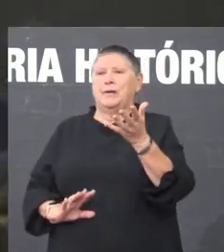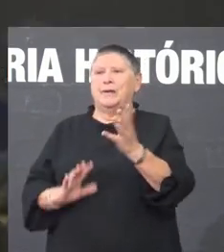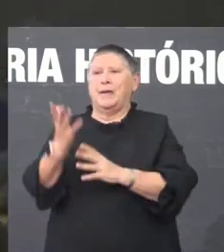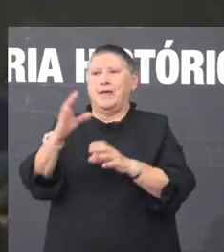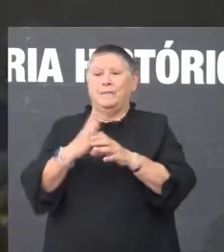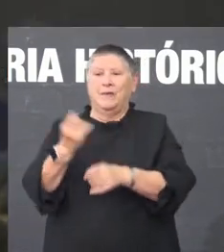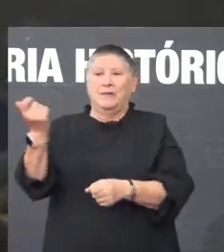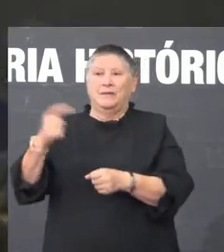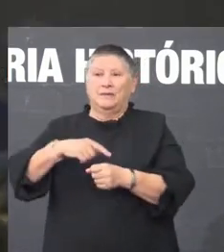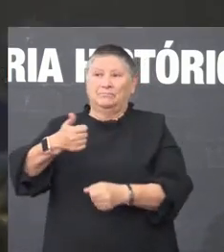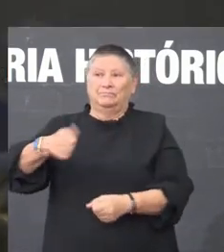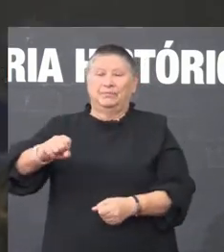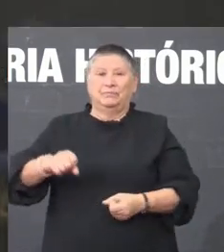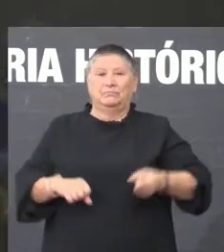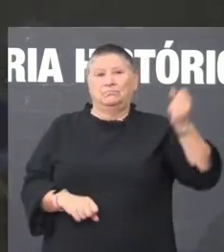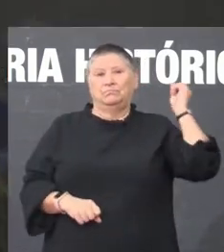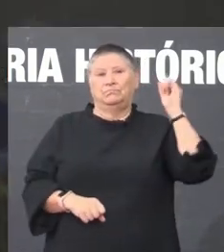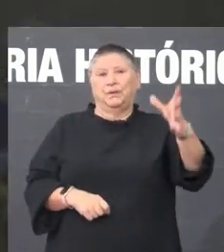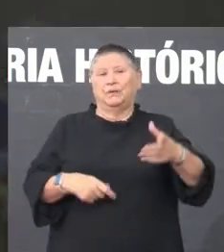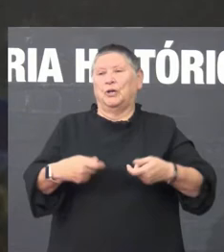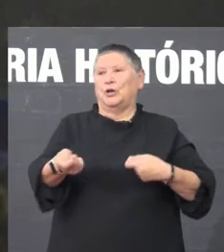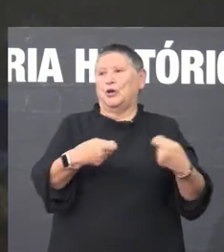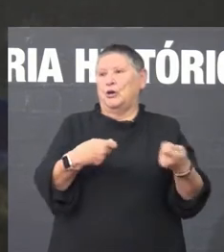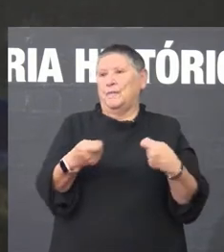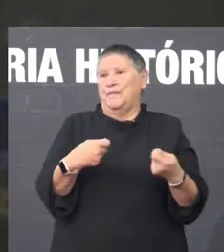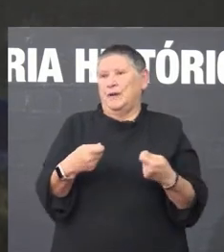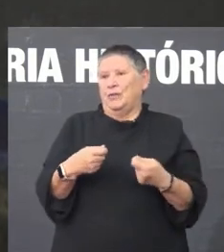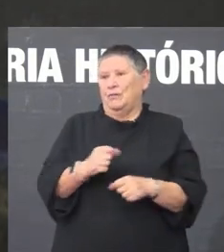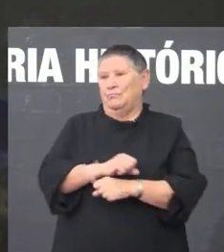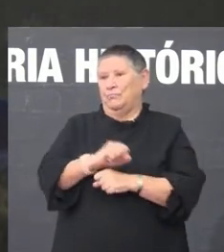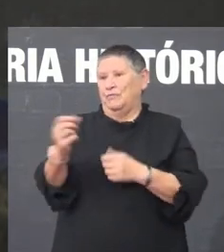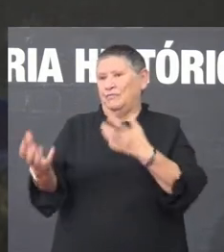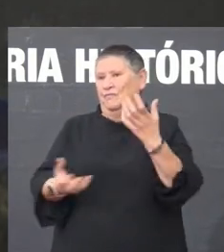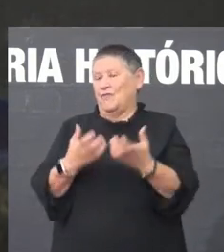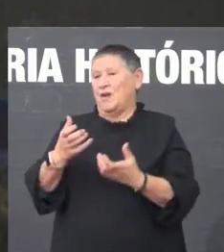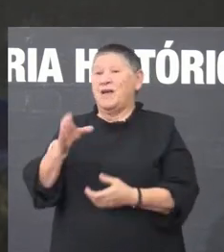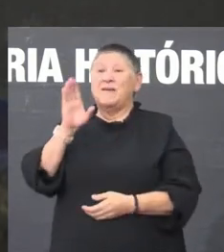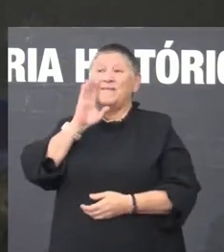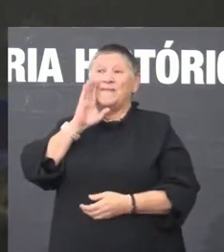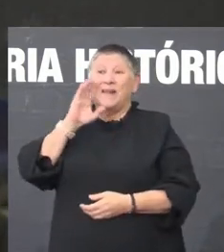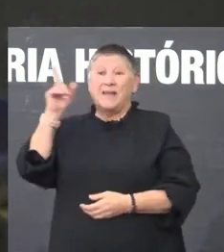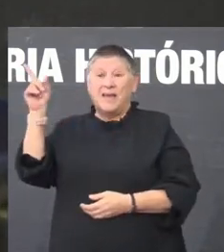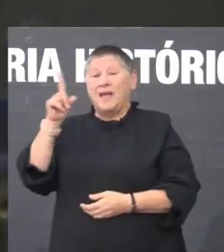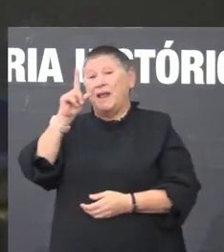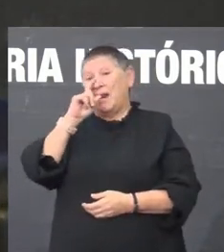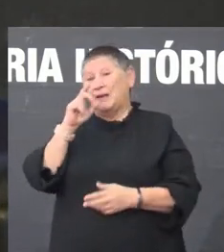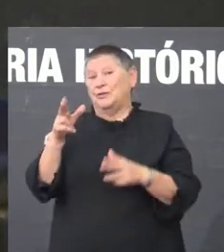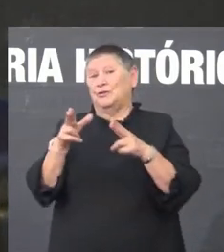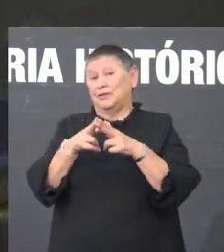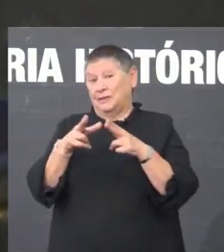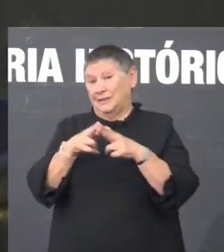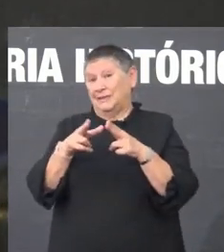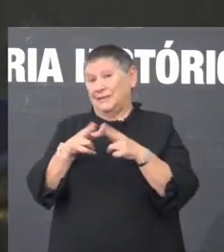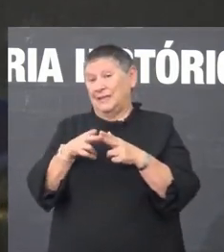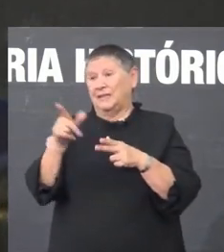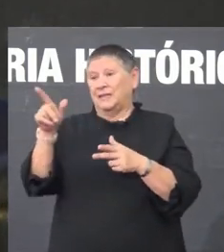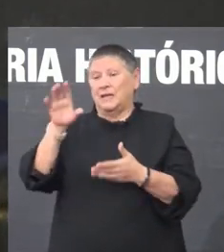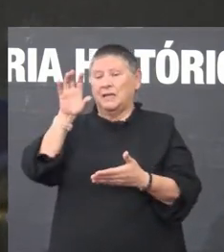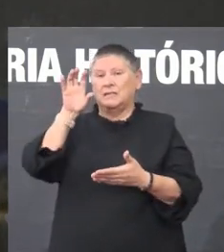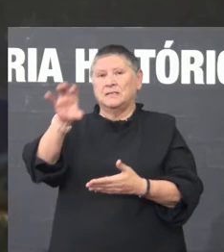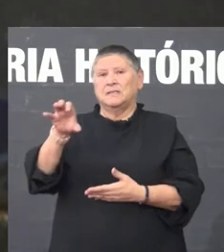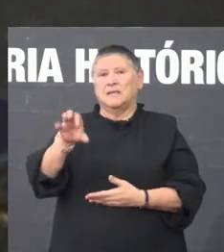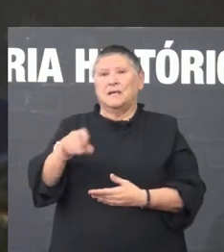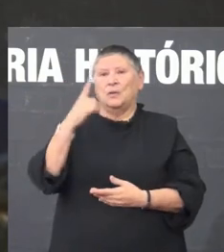Molotov los comercios, ¿no? Y Bélgica, en el año 60, era un Estado